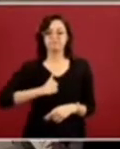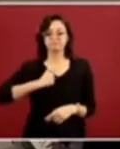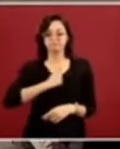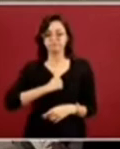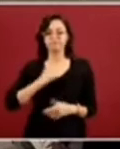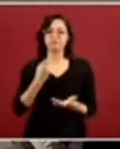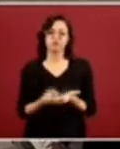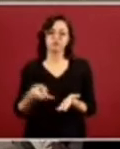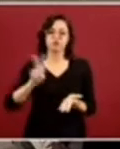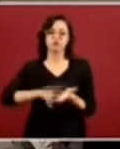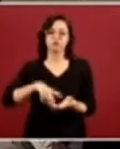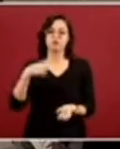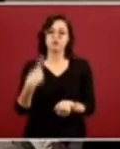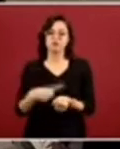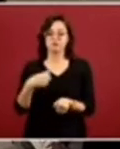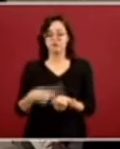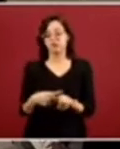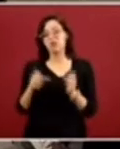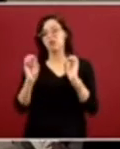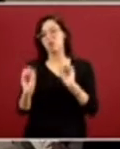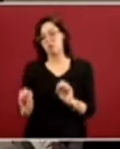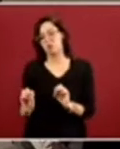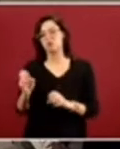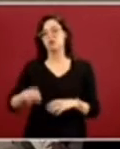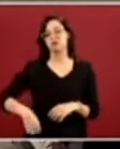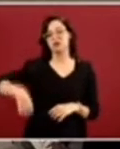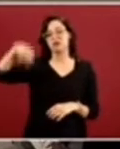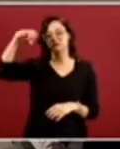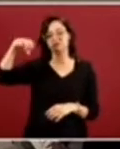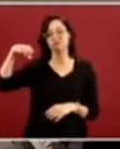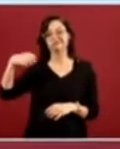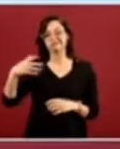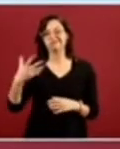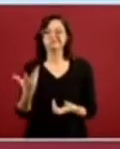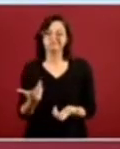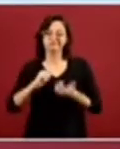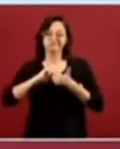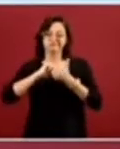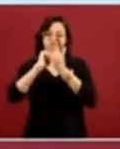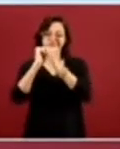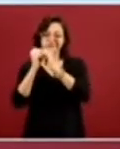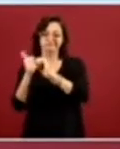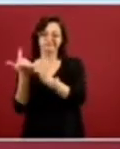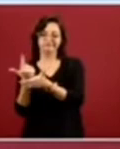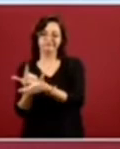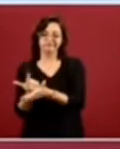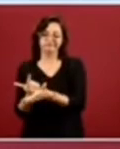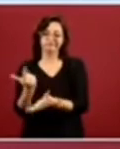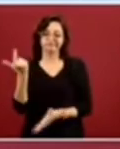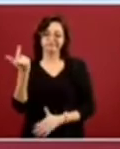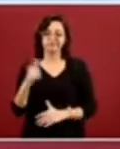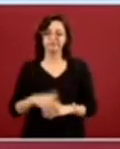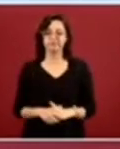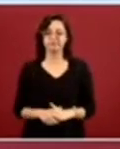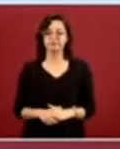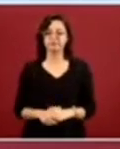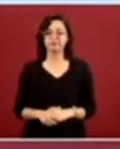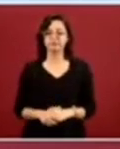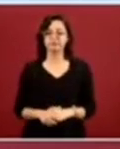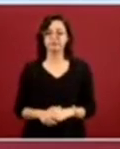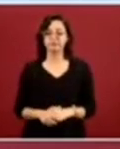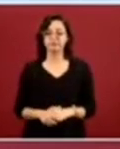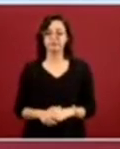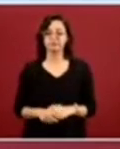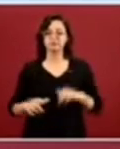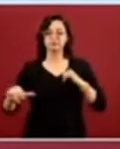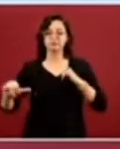enfermedades crónicas o edad avanzada como los determinantes principales de que se haya complicado la enfermedad. En términos